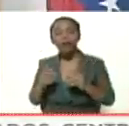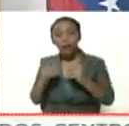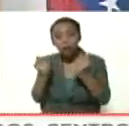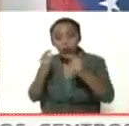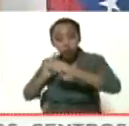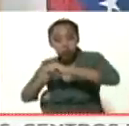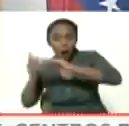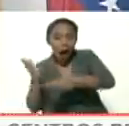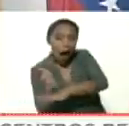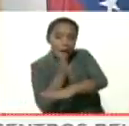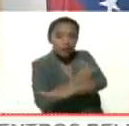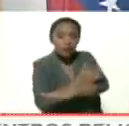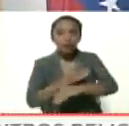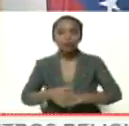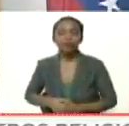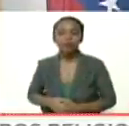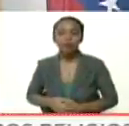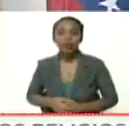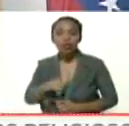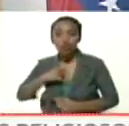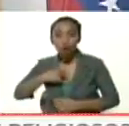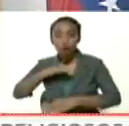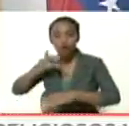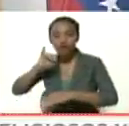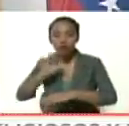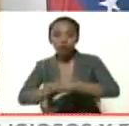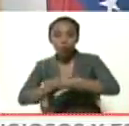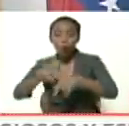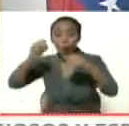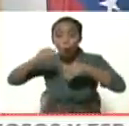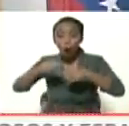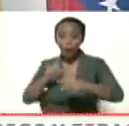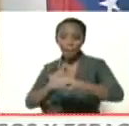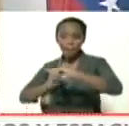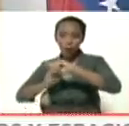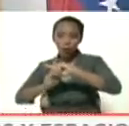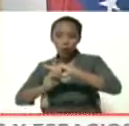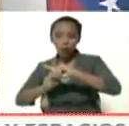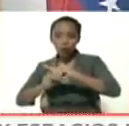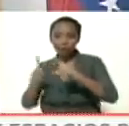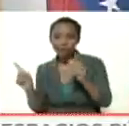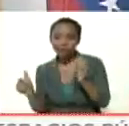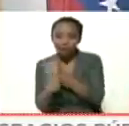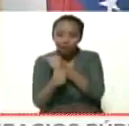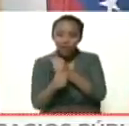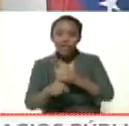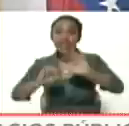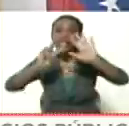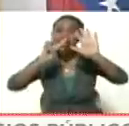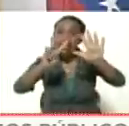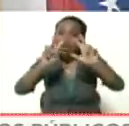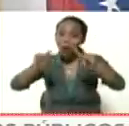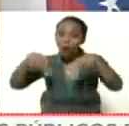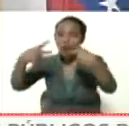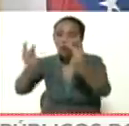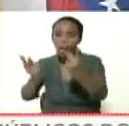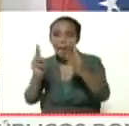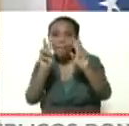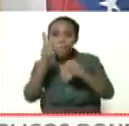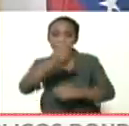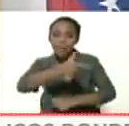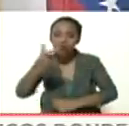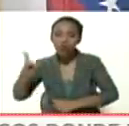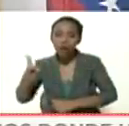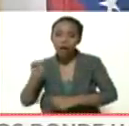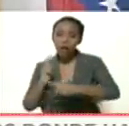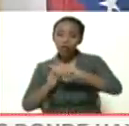tengo que informar que hoy se detectaron 7 nuevos casos que se suman